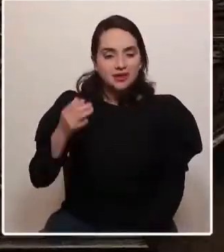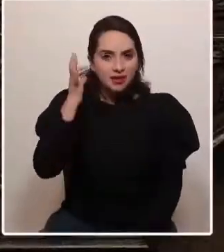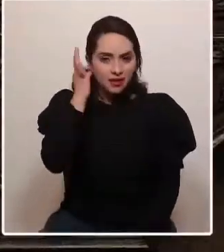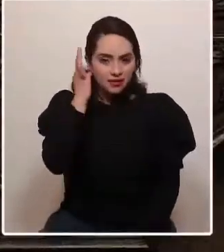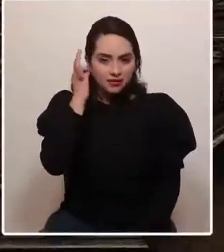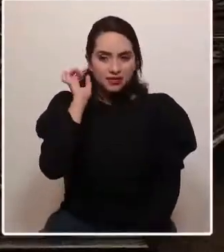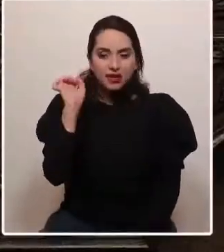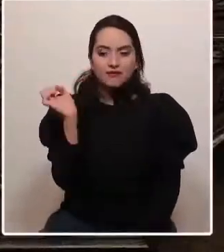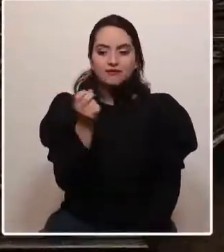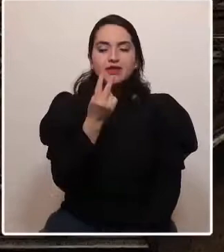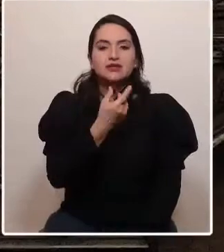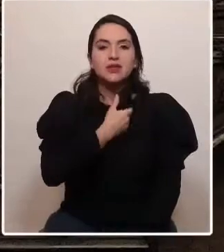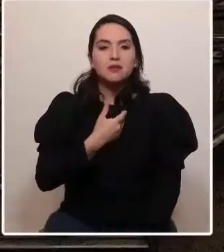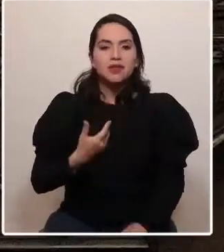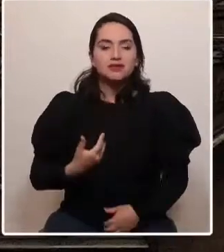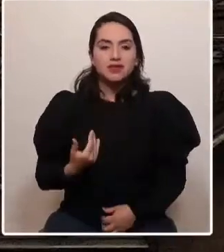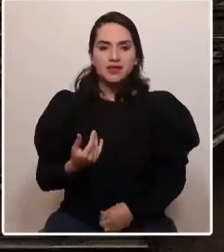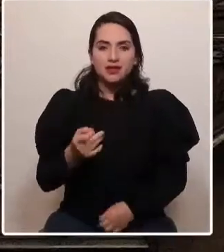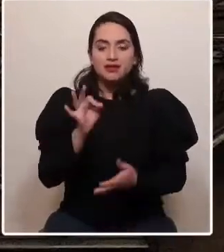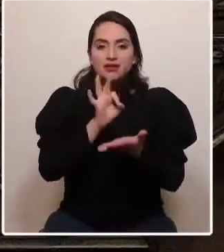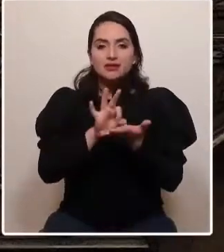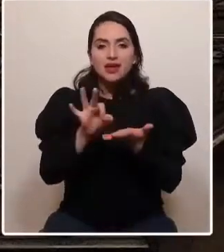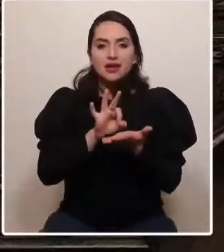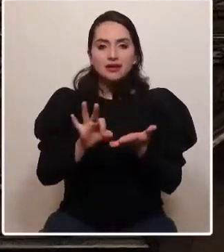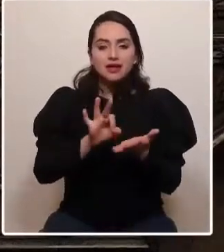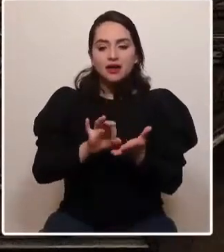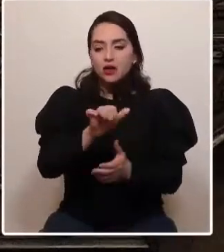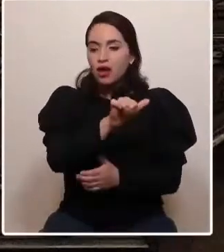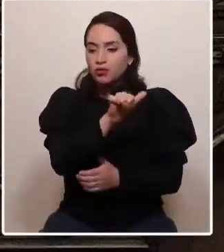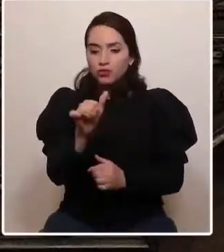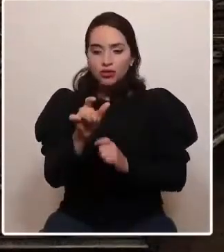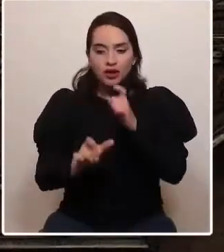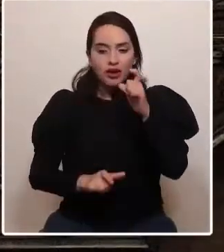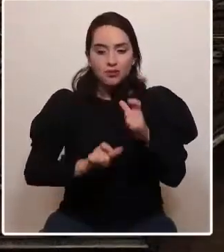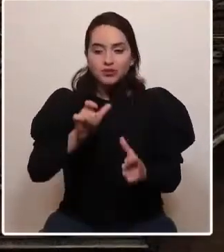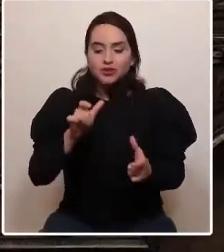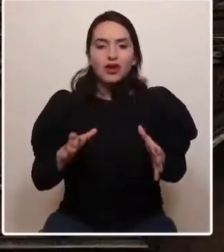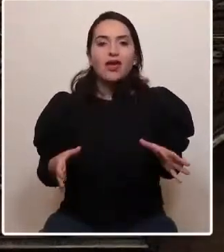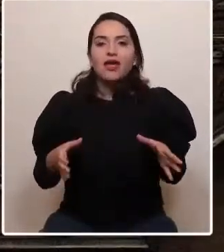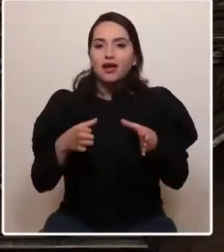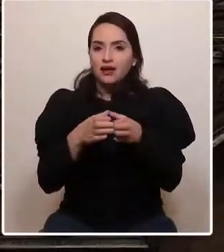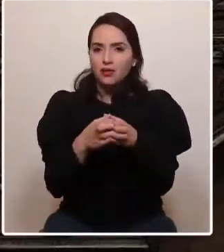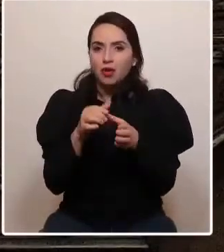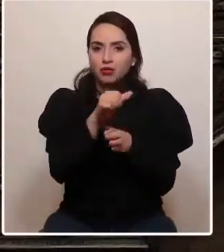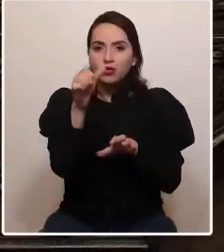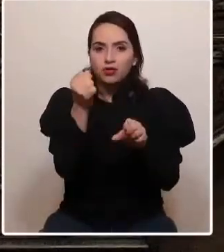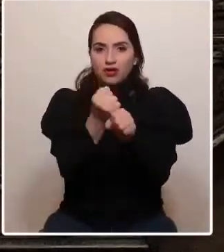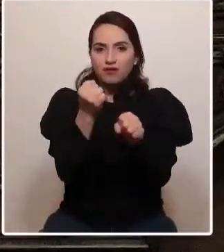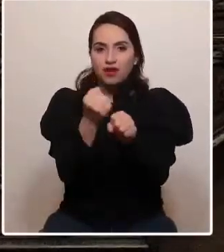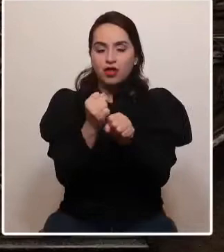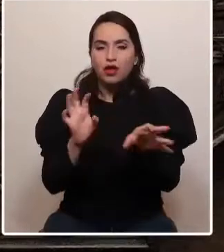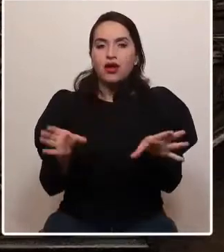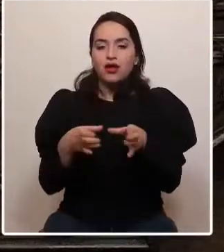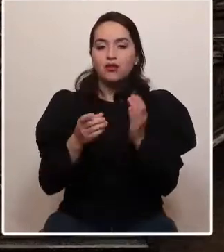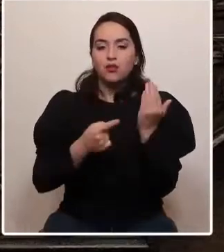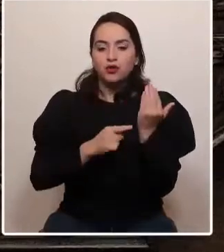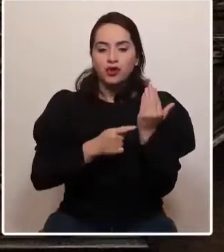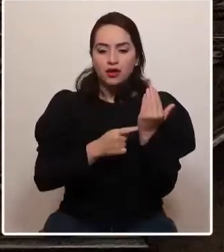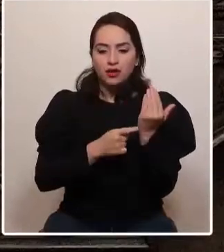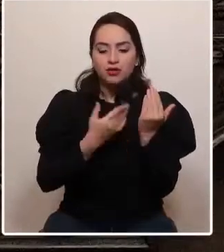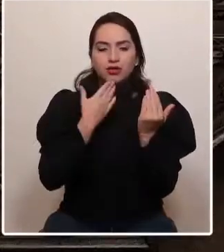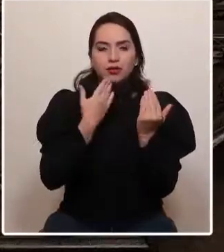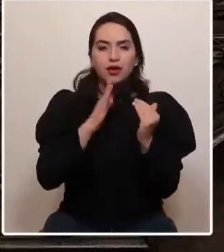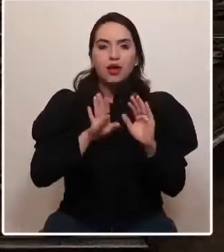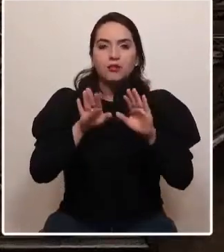vicepresidencia adjunta, secretario, a todo su equipo, a todas las trabajadoras y trabajadores, equipos técnicos y de asesores